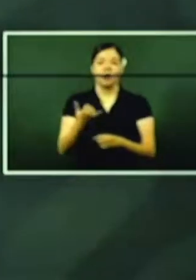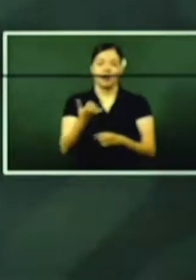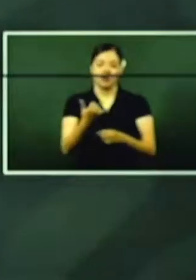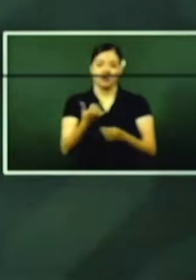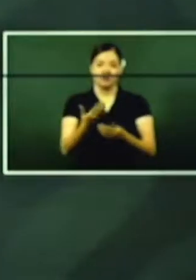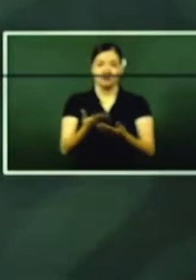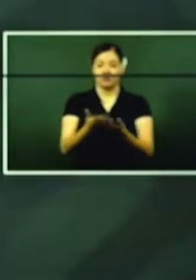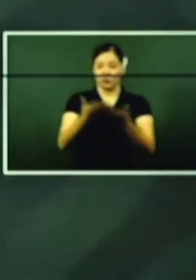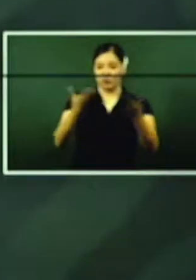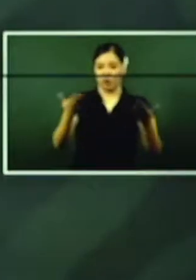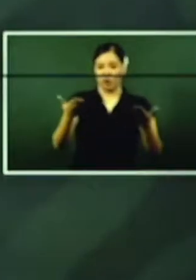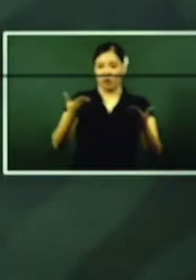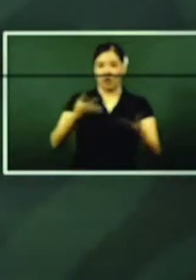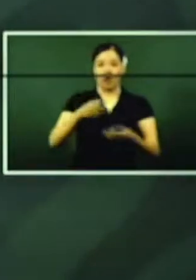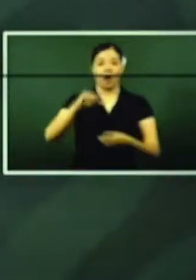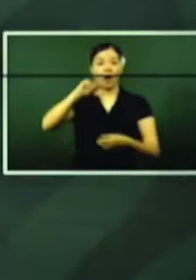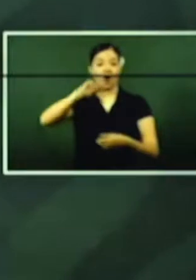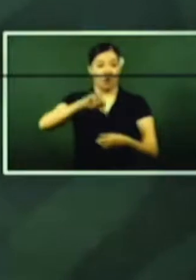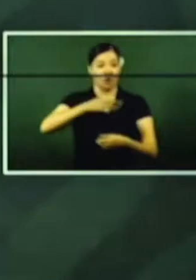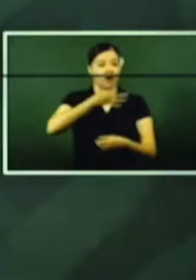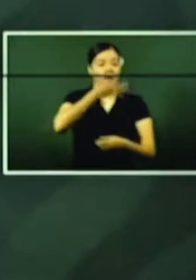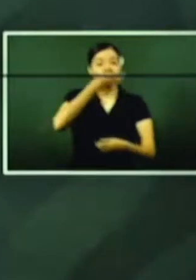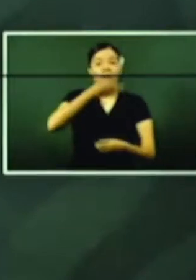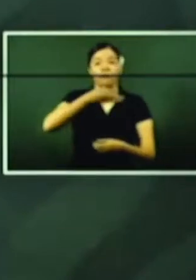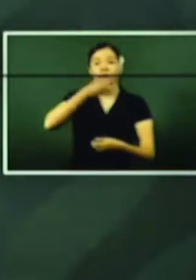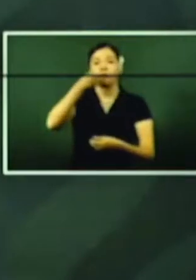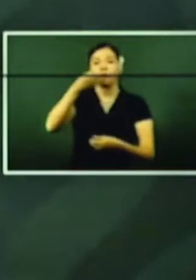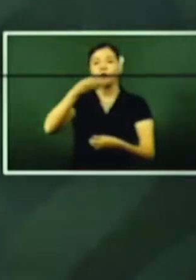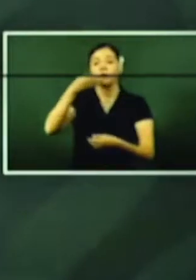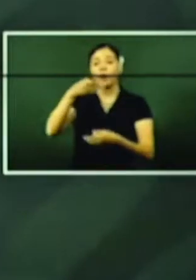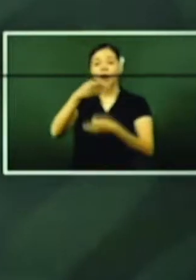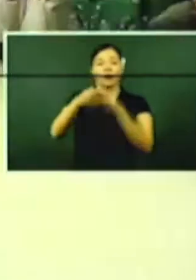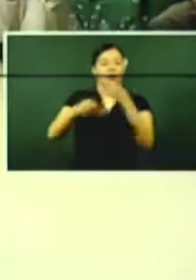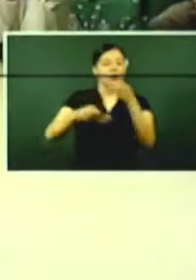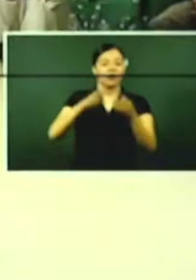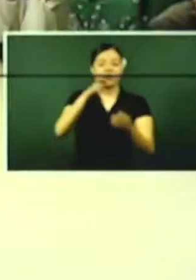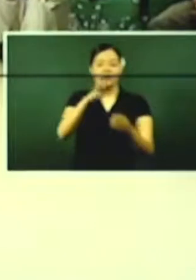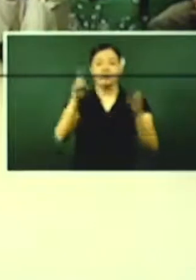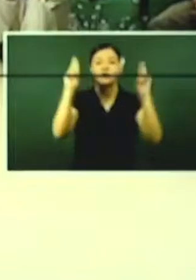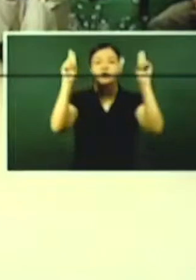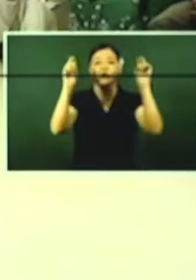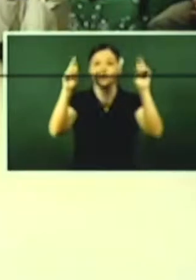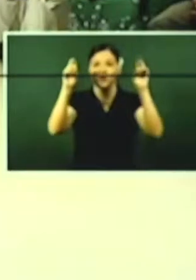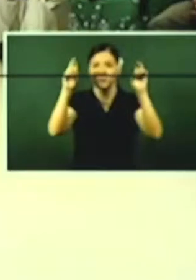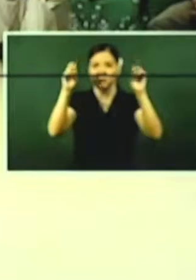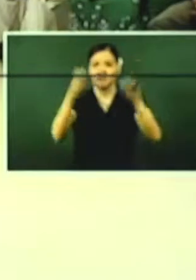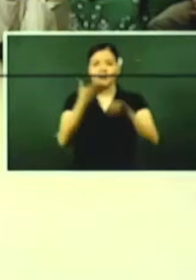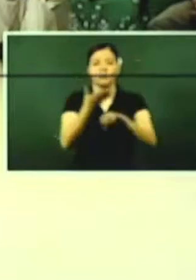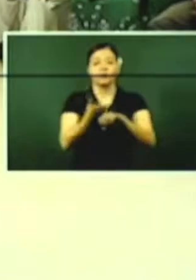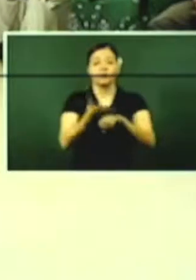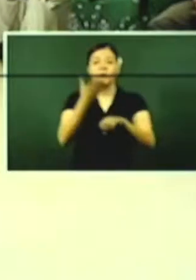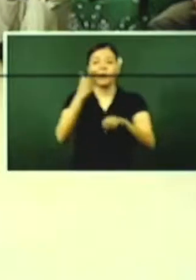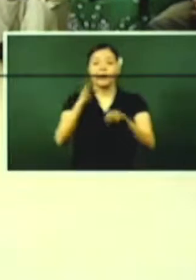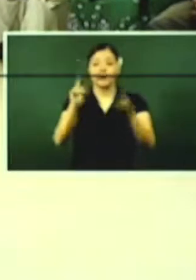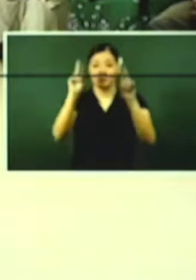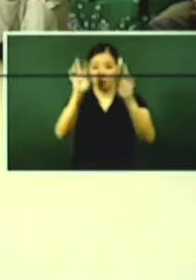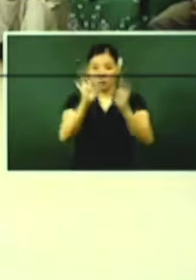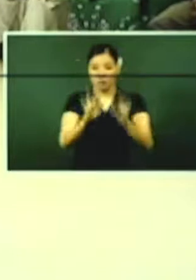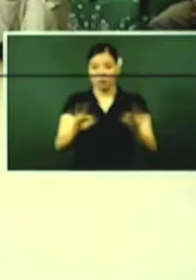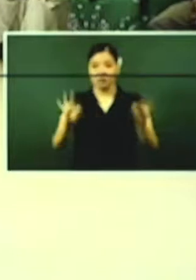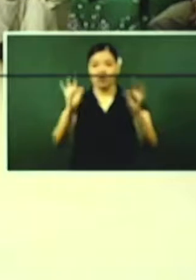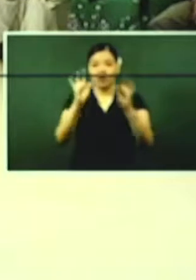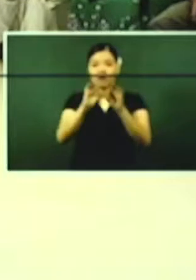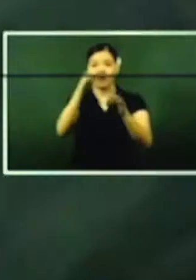Día Internacional de los Pueblos Indígenas en el Mundo y representantes de los pueblos en México le entregaron propuestas